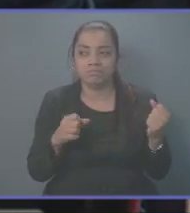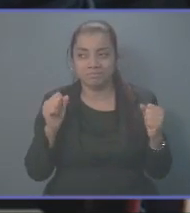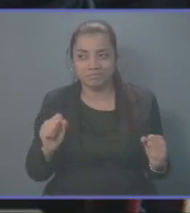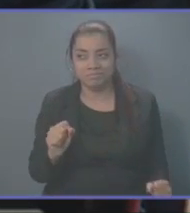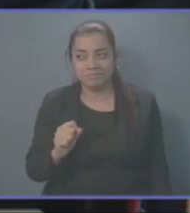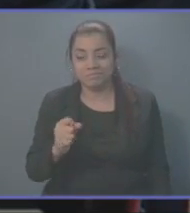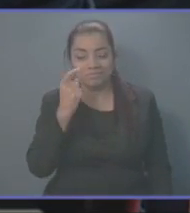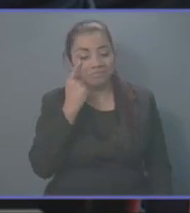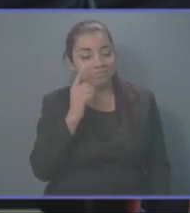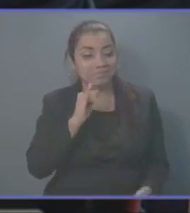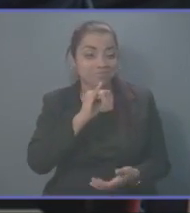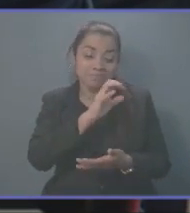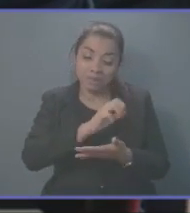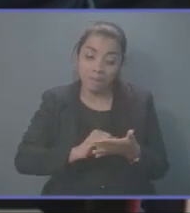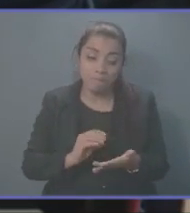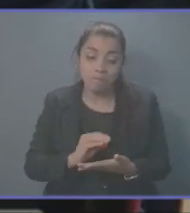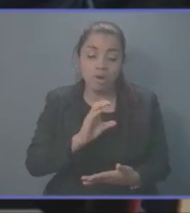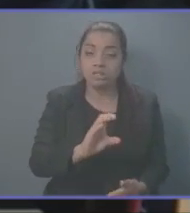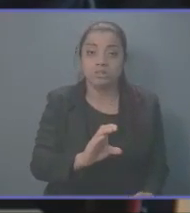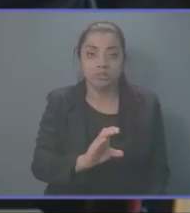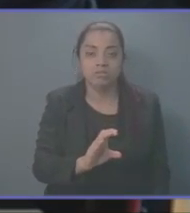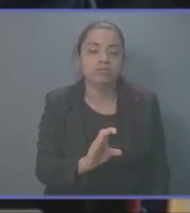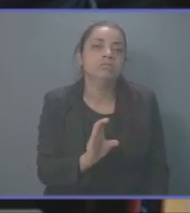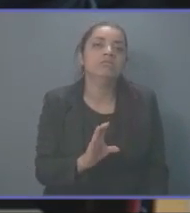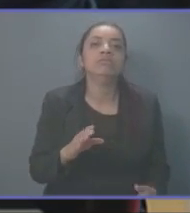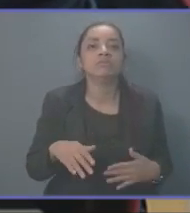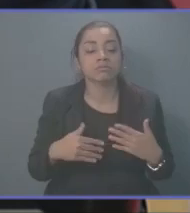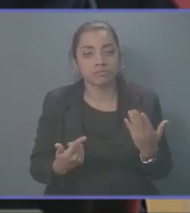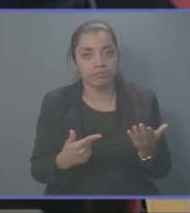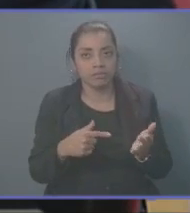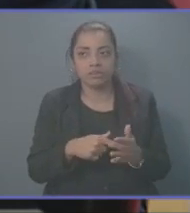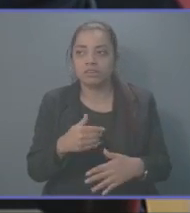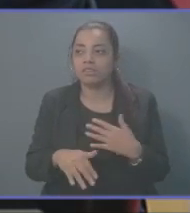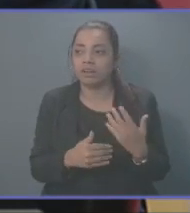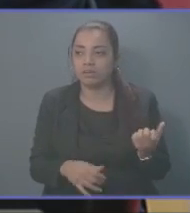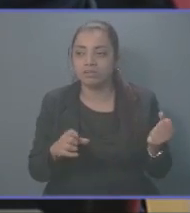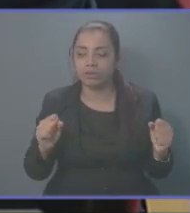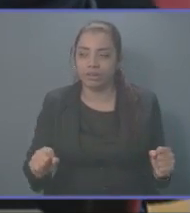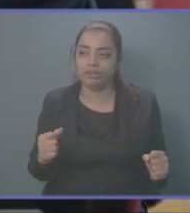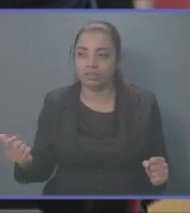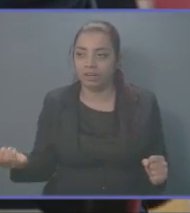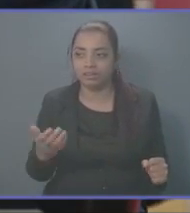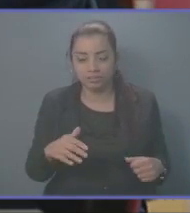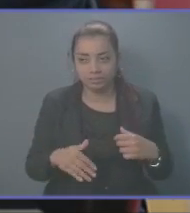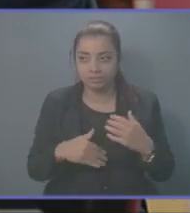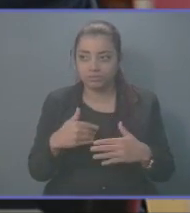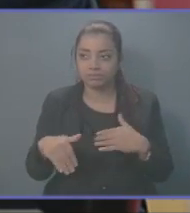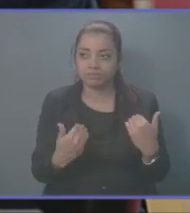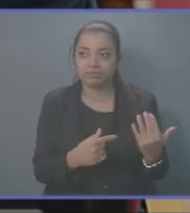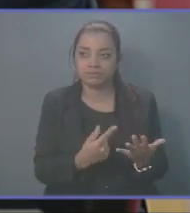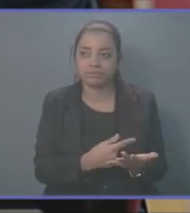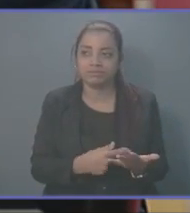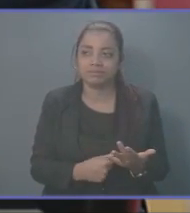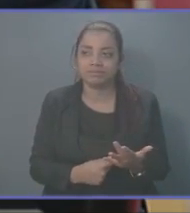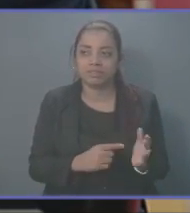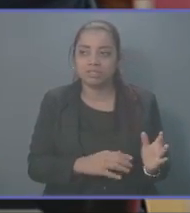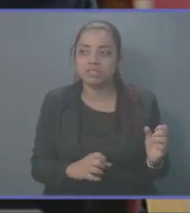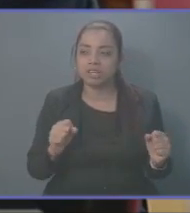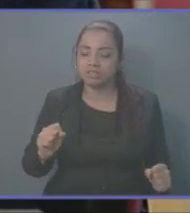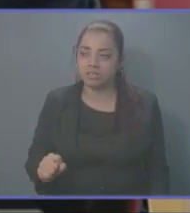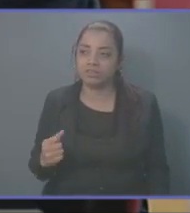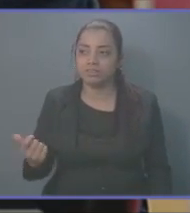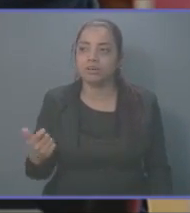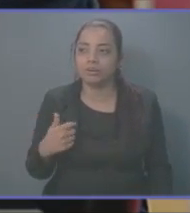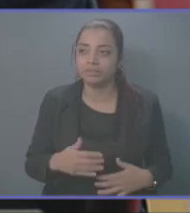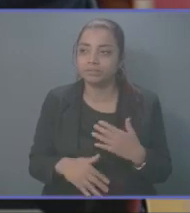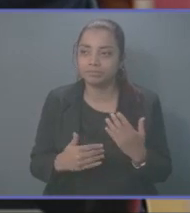retenciones de impuestos omitidos o incorrectos, saldos declarados a favor del contribuyente en una cuantía superior a la establecida